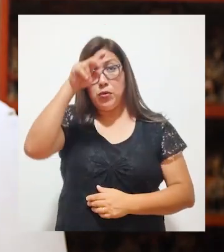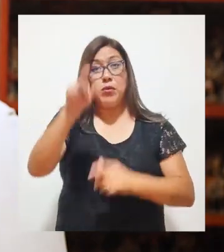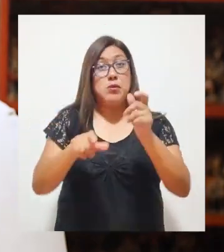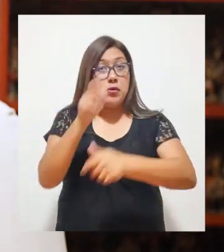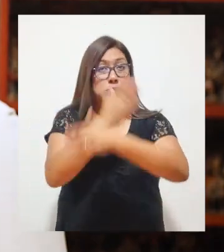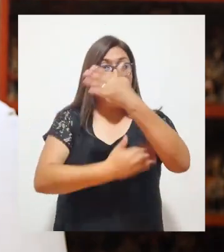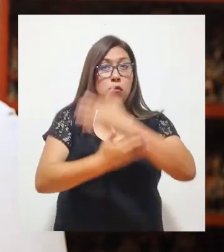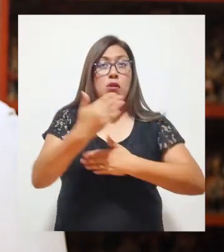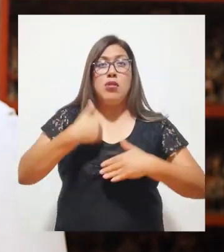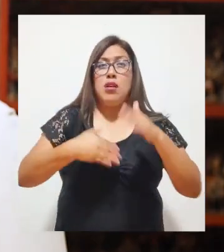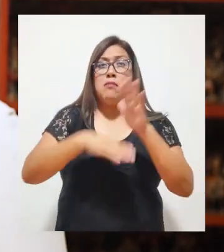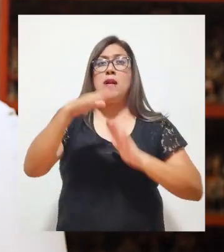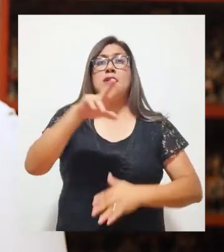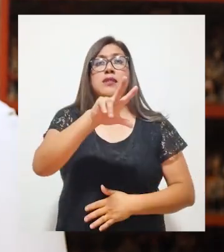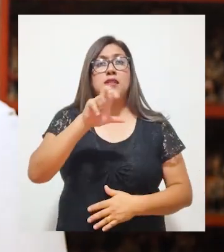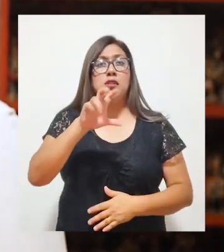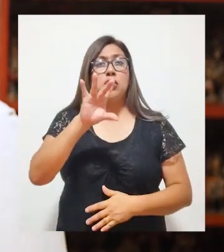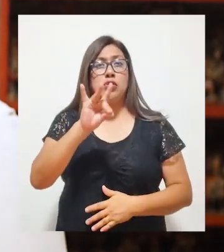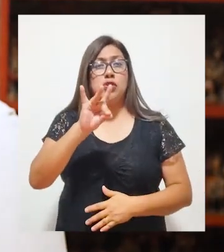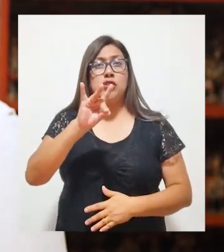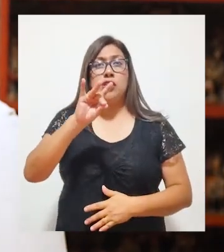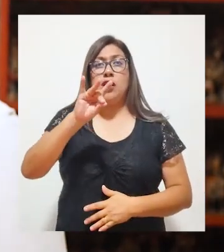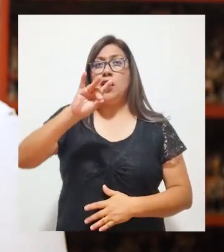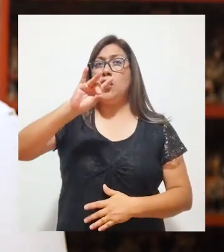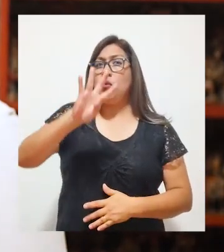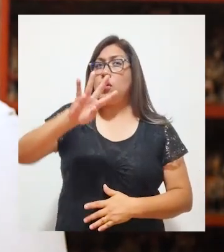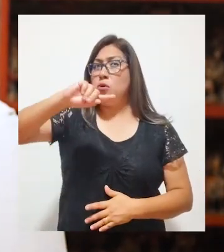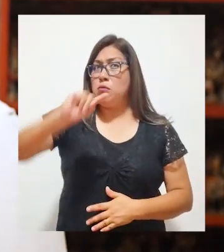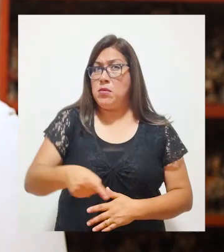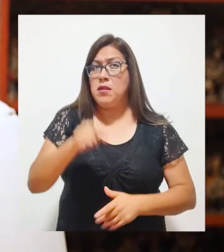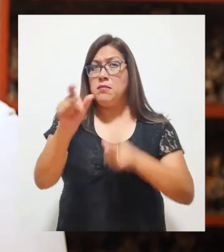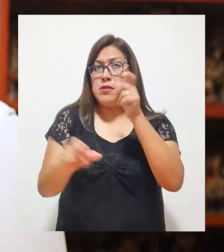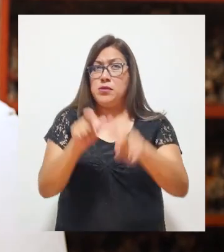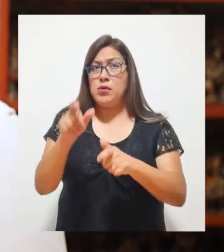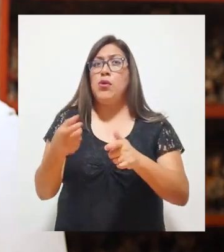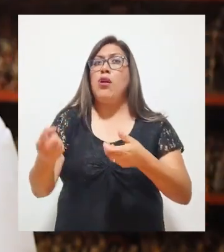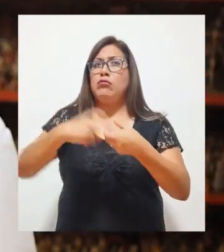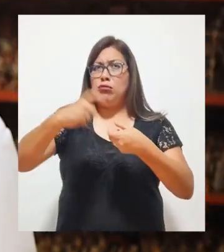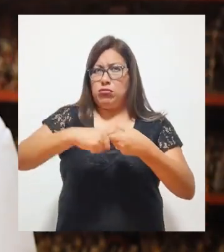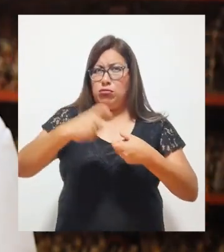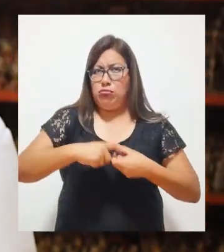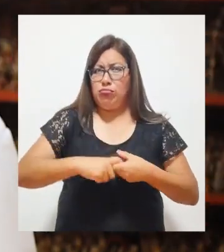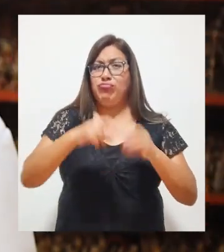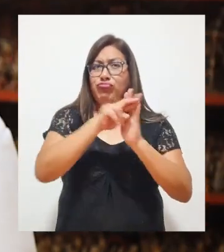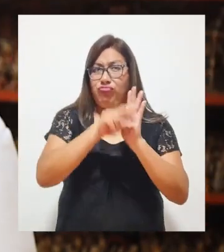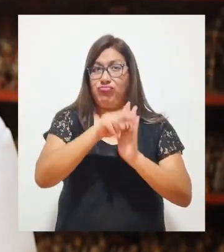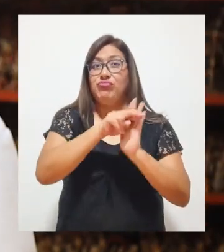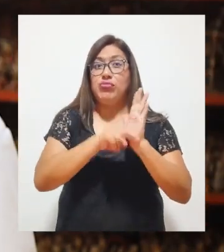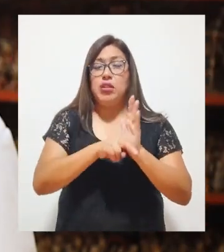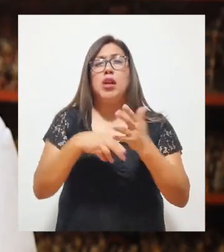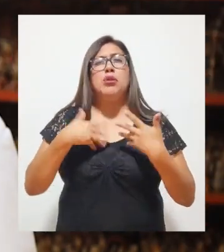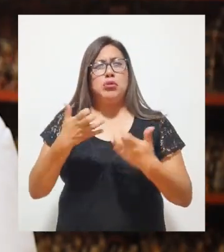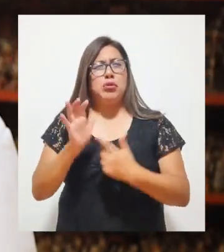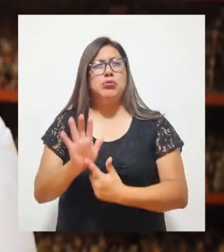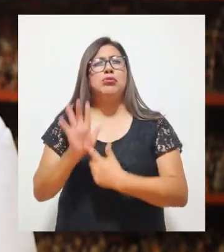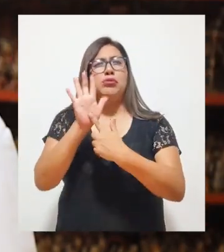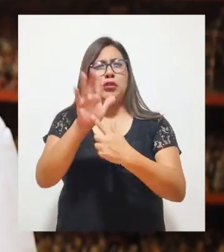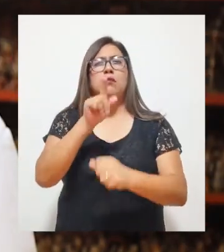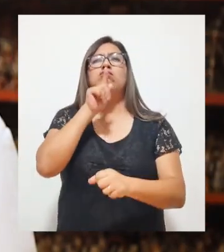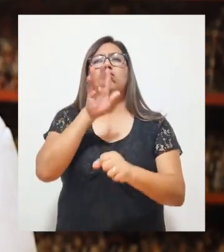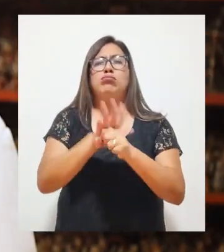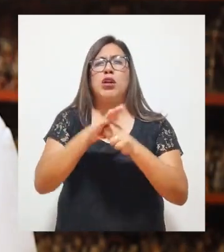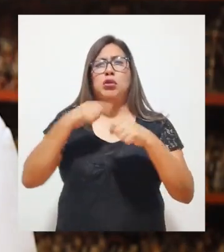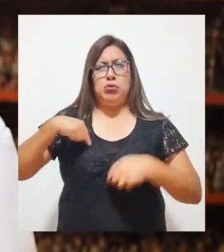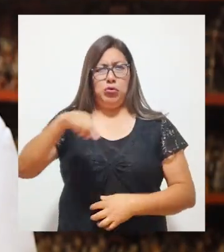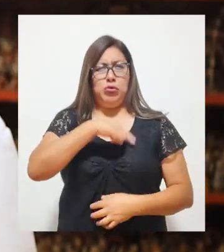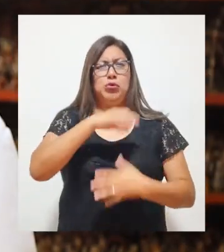Discapacidad tiene más de 384.000 personas inscritas. También quiero señalar nuestro compromiso